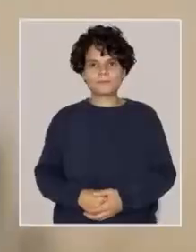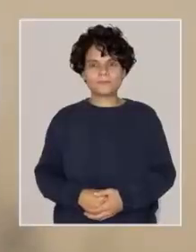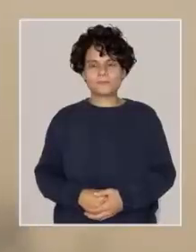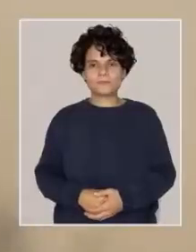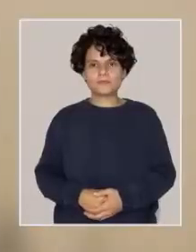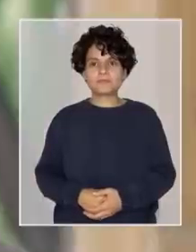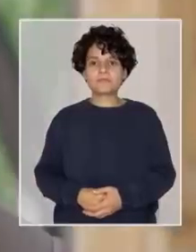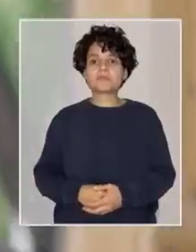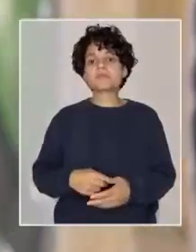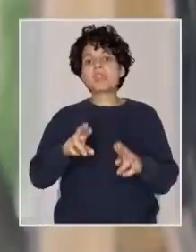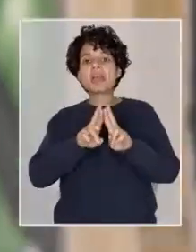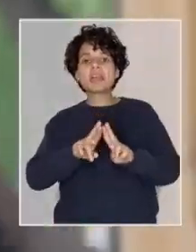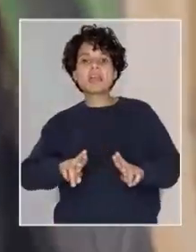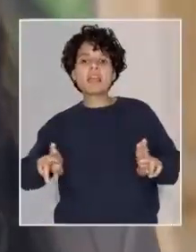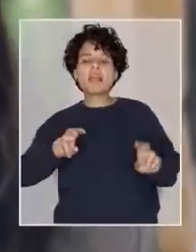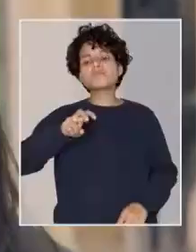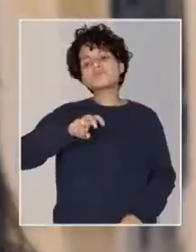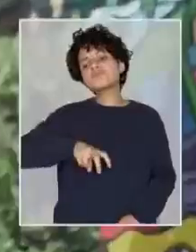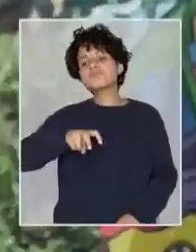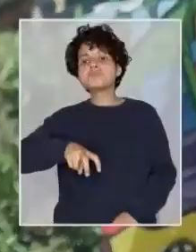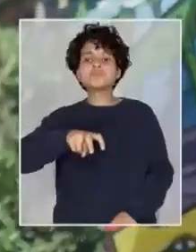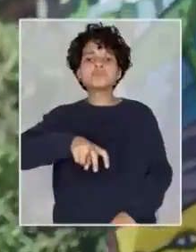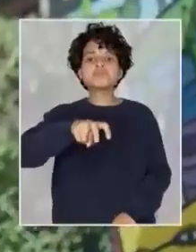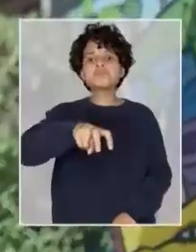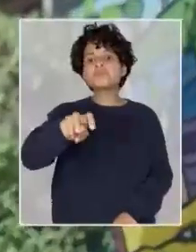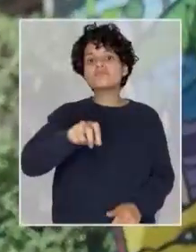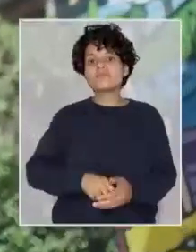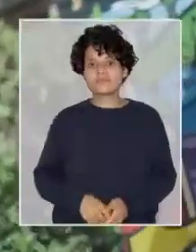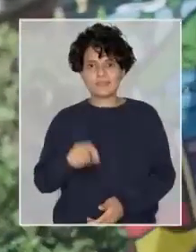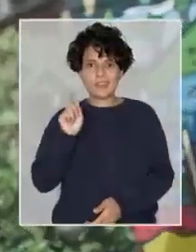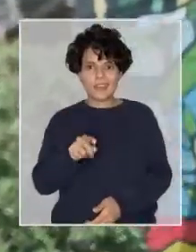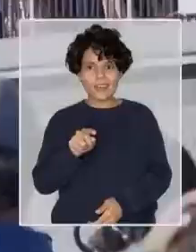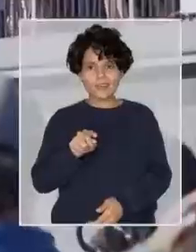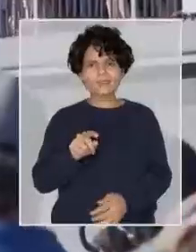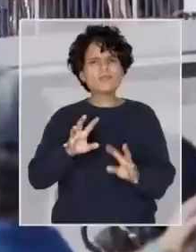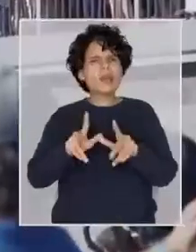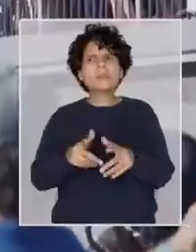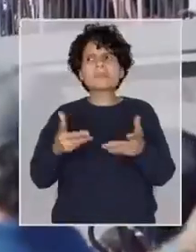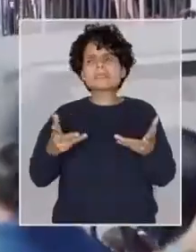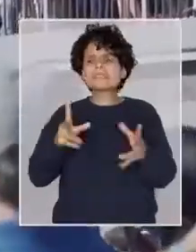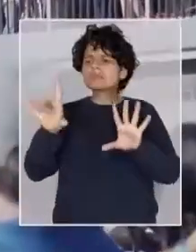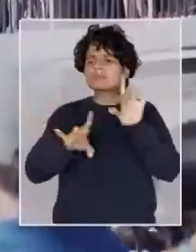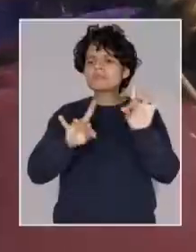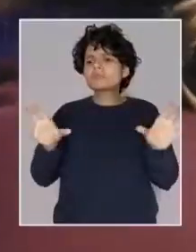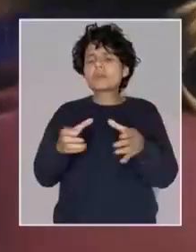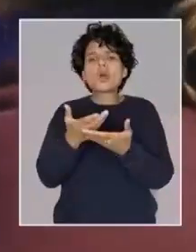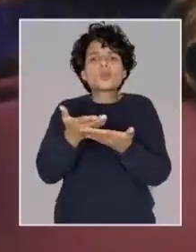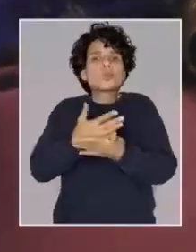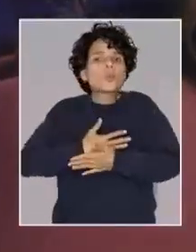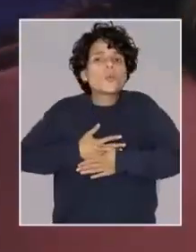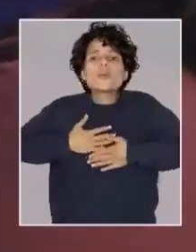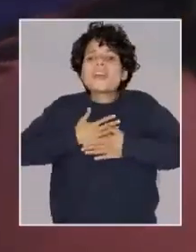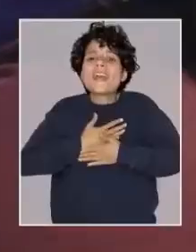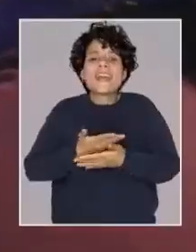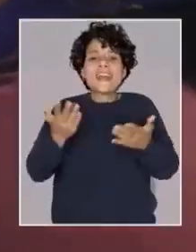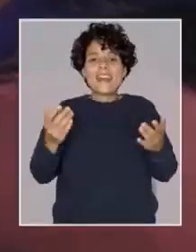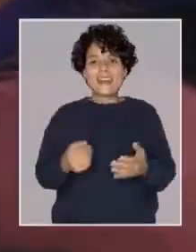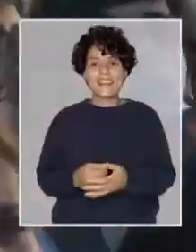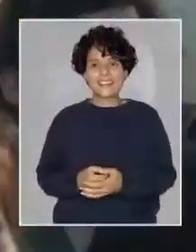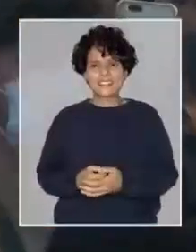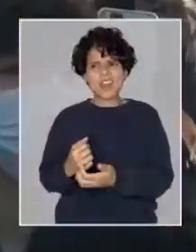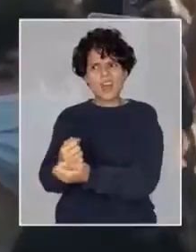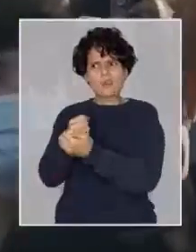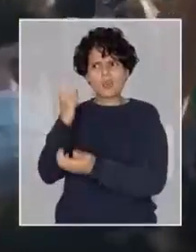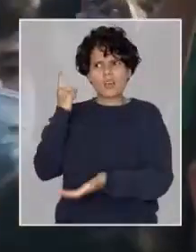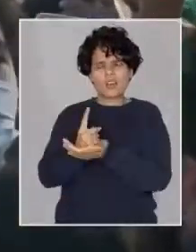Cuando caminas tranquila por tu barrio. Cuando formas la familia que siempre quisiste y nadie te impone qué es el amor,